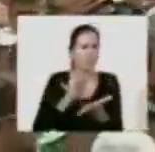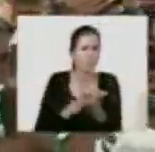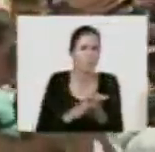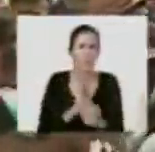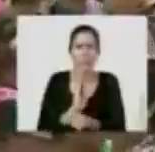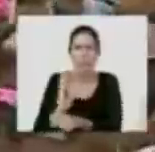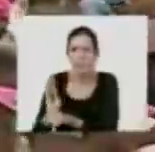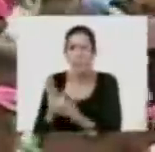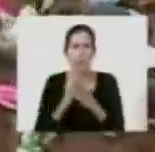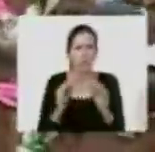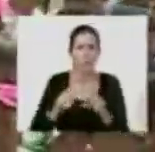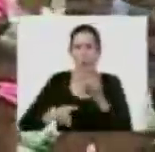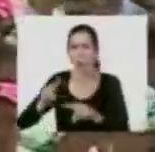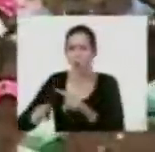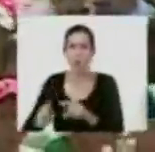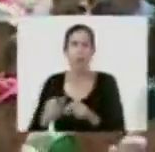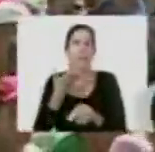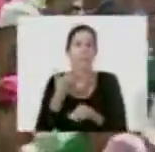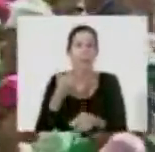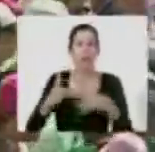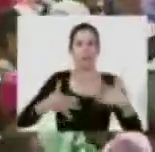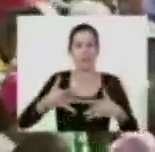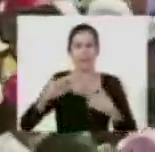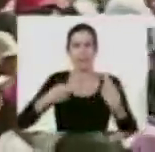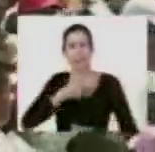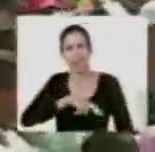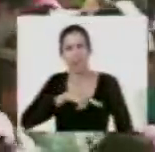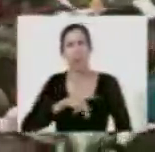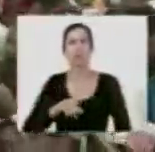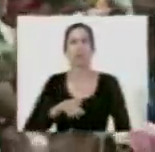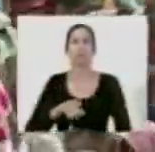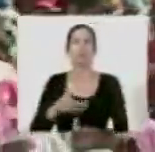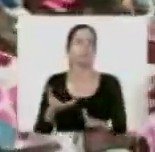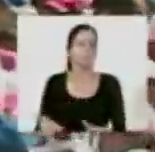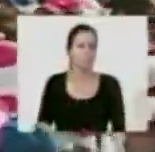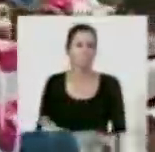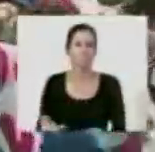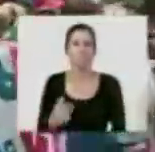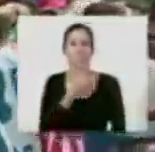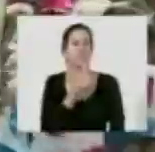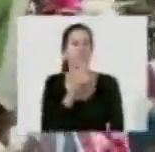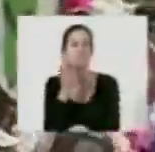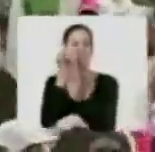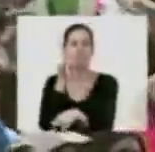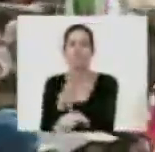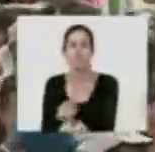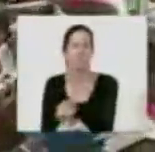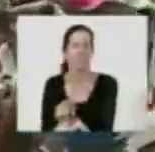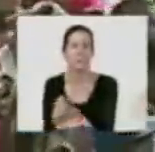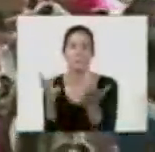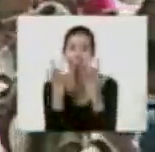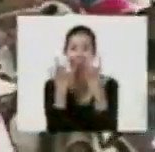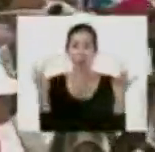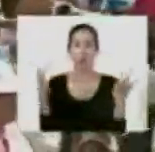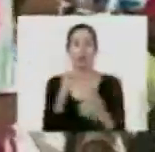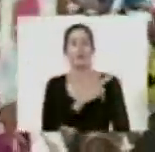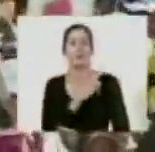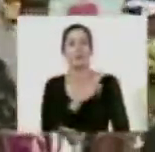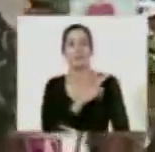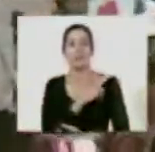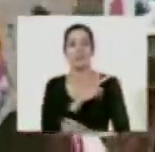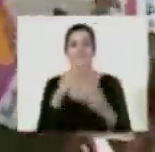ante todos estos acontecimientos religiosos que vienen sucediendo con la protagonista de la madrina patrona de la